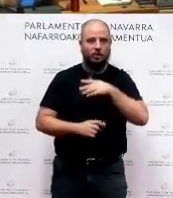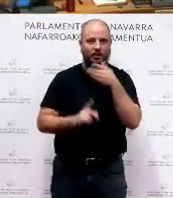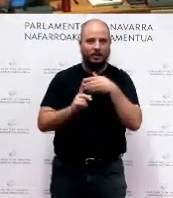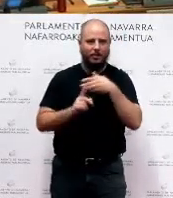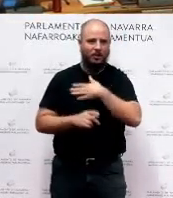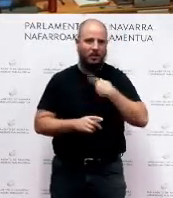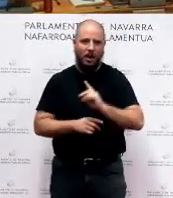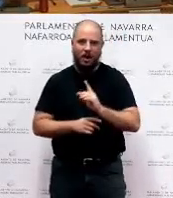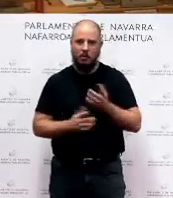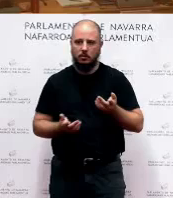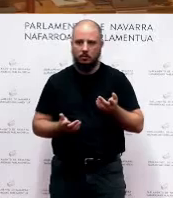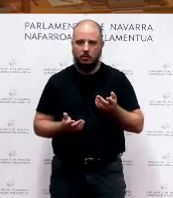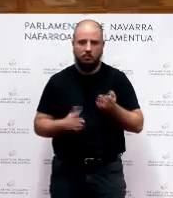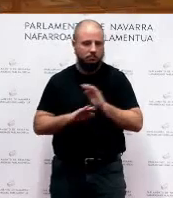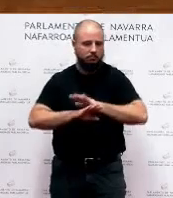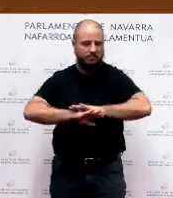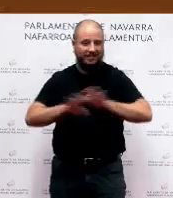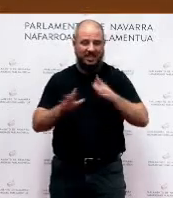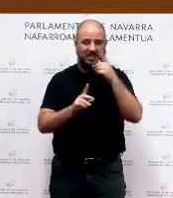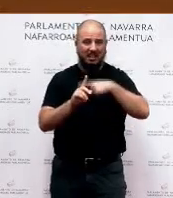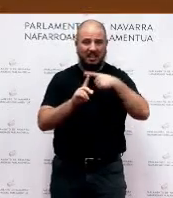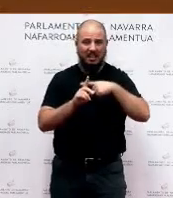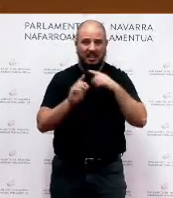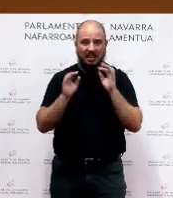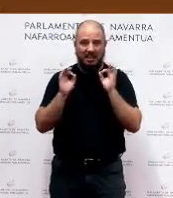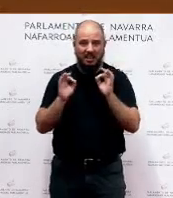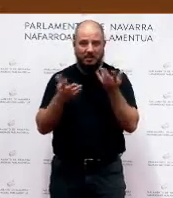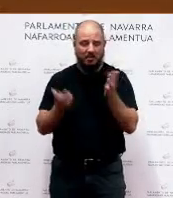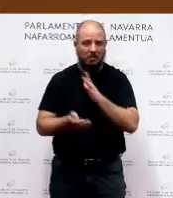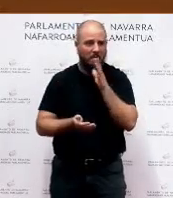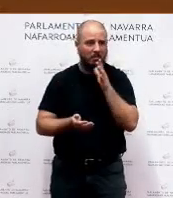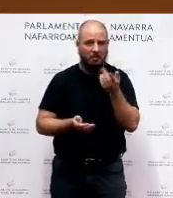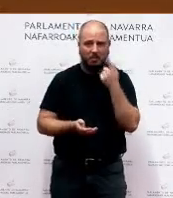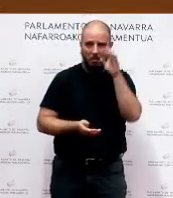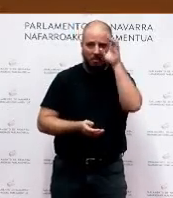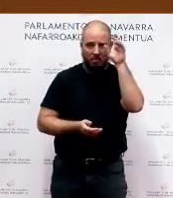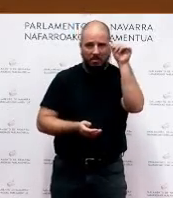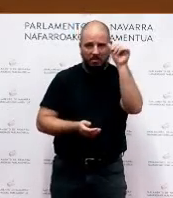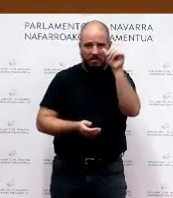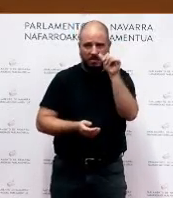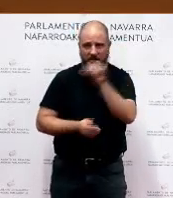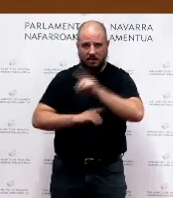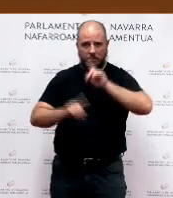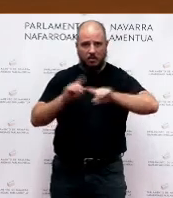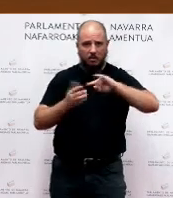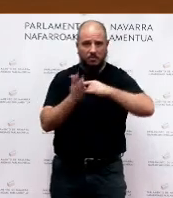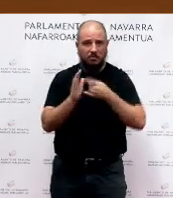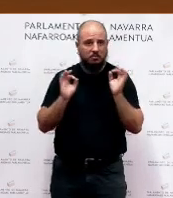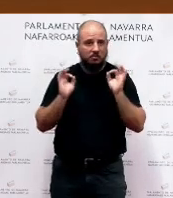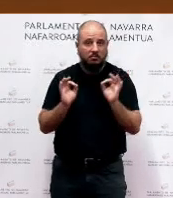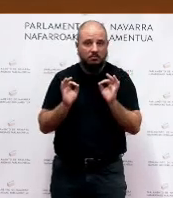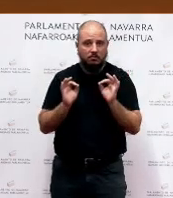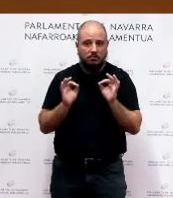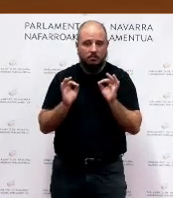nivel. Esta es la pobreza de razonamientos que hemos oído aquí para hacer frente a este problema. Y esta es